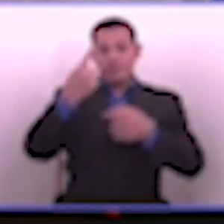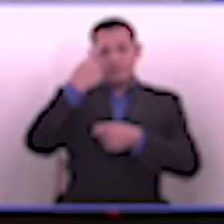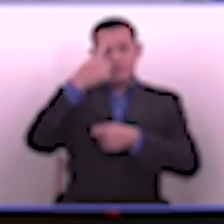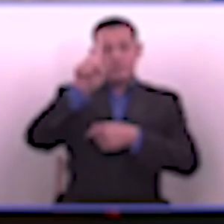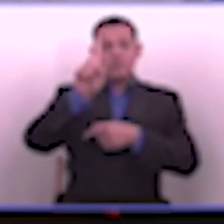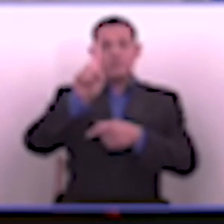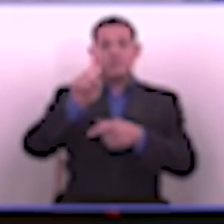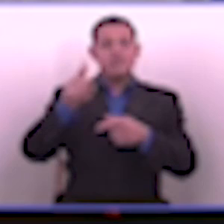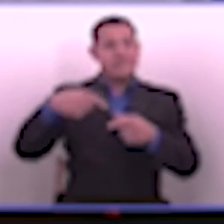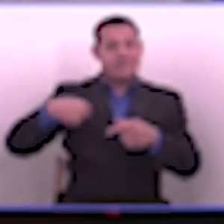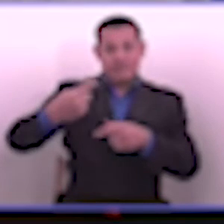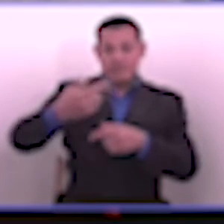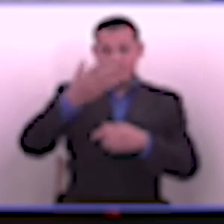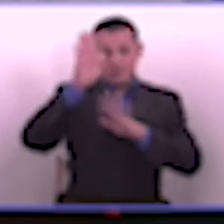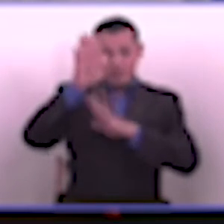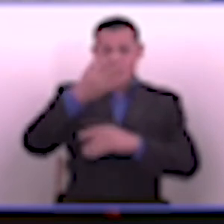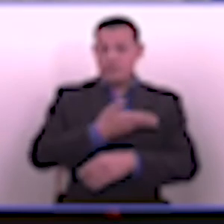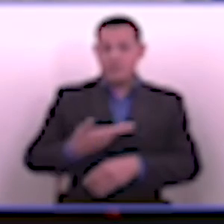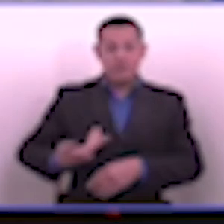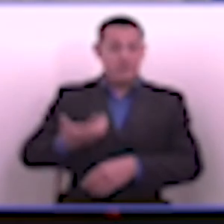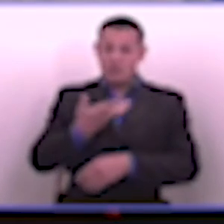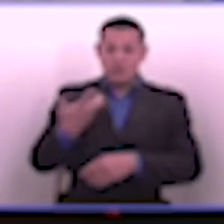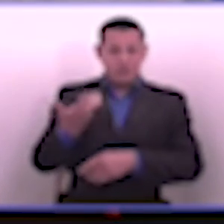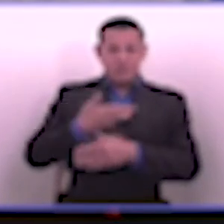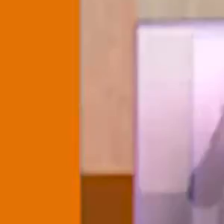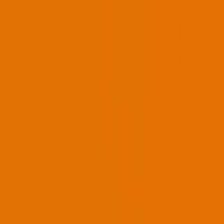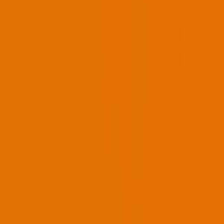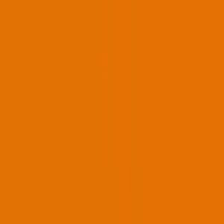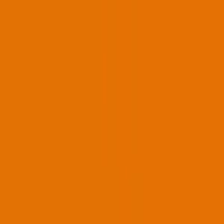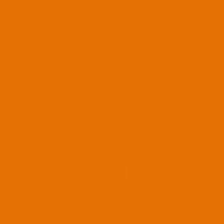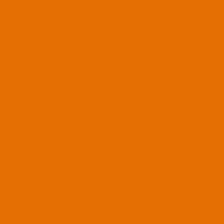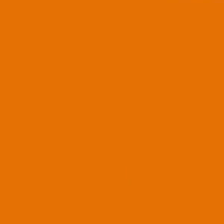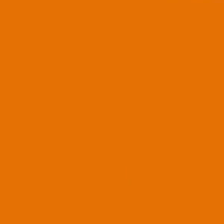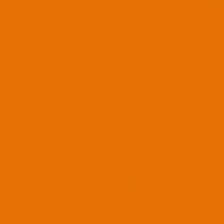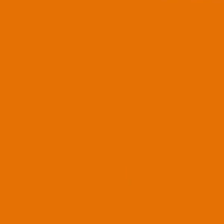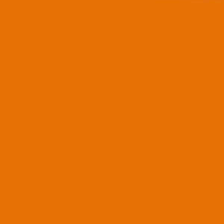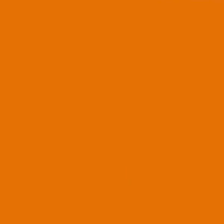señor presidente y estamos listos para que lo someta a votación